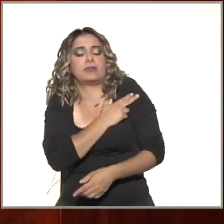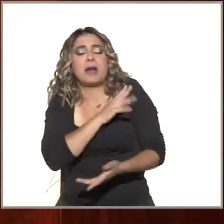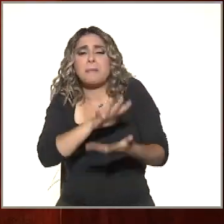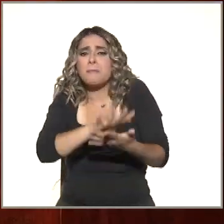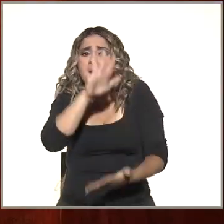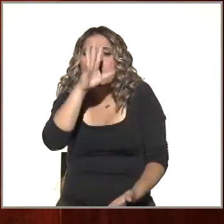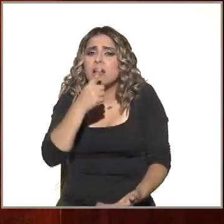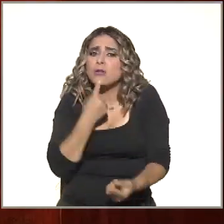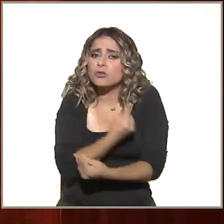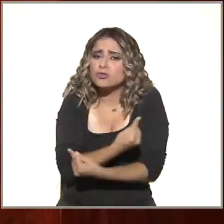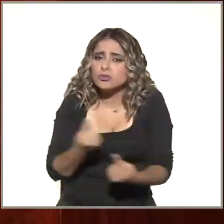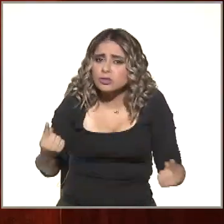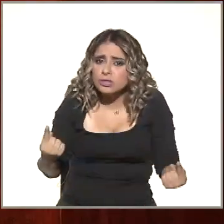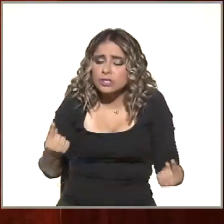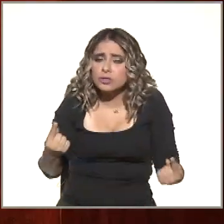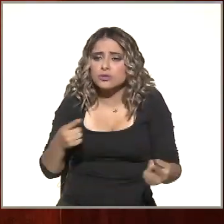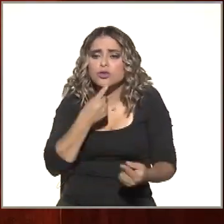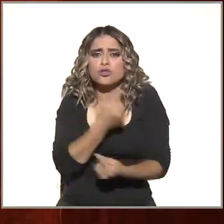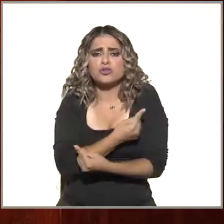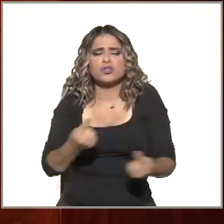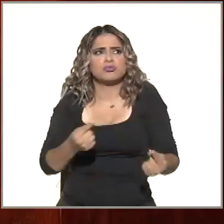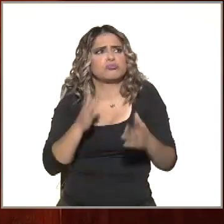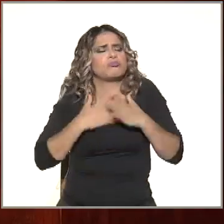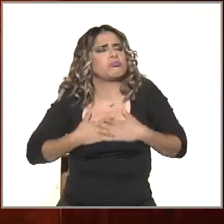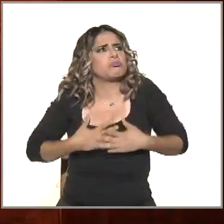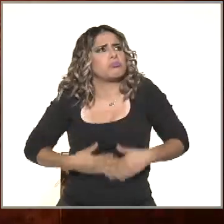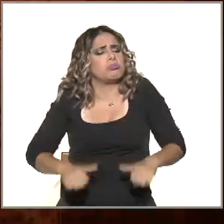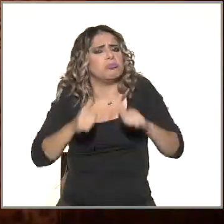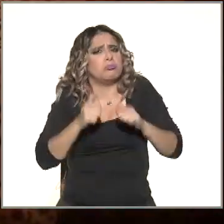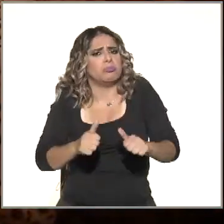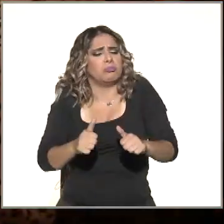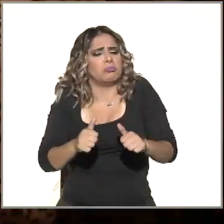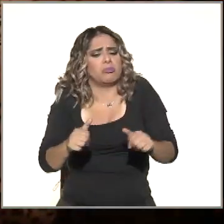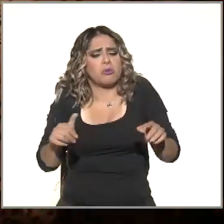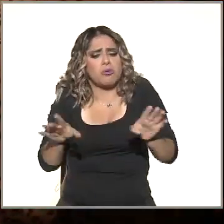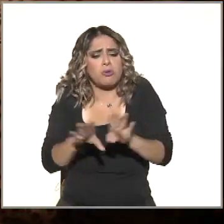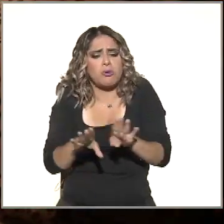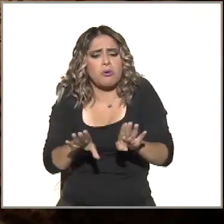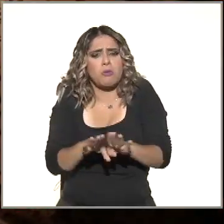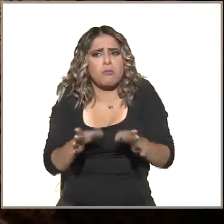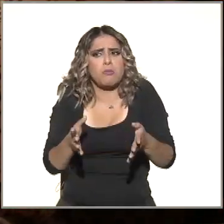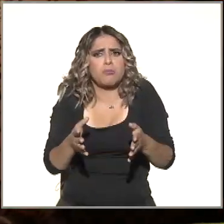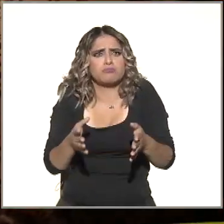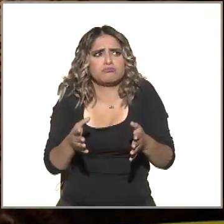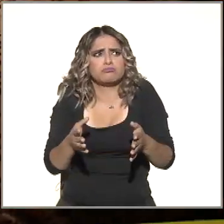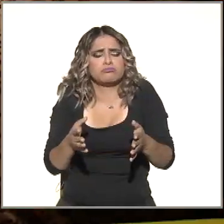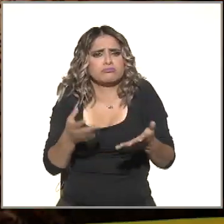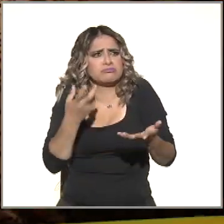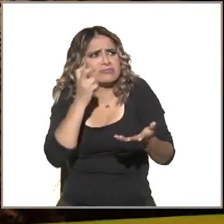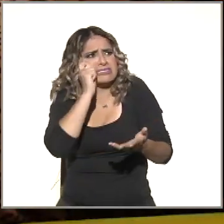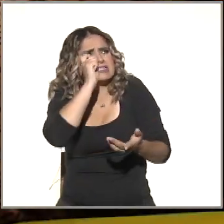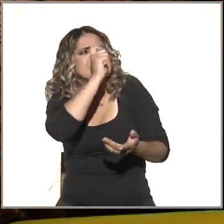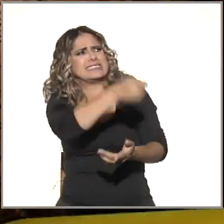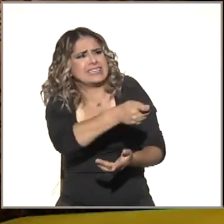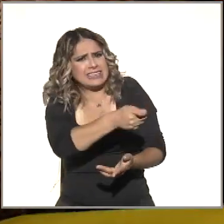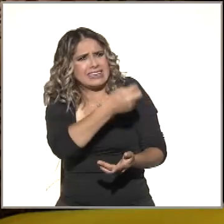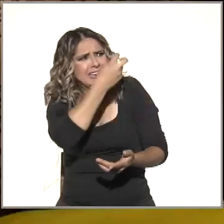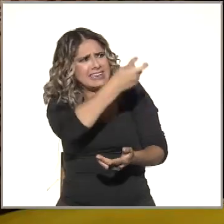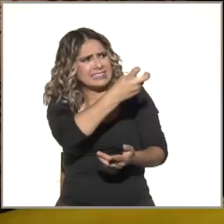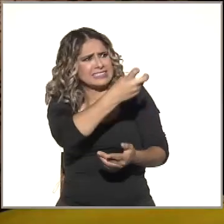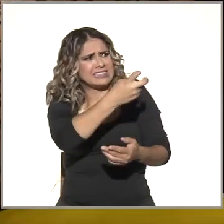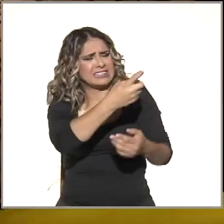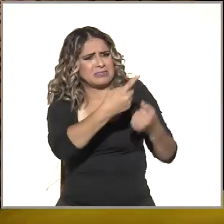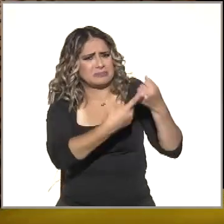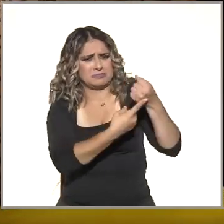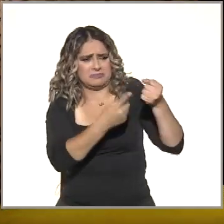que todavía no tiene una construcción más para poder, más amplia para poder delimitar qué significa esa metáfora,